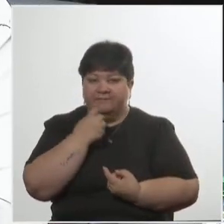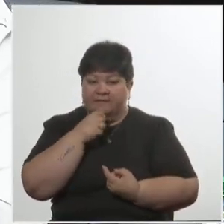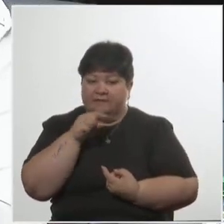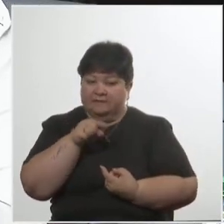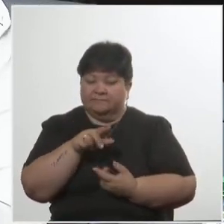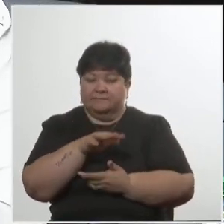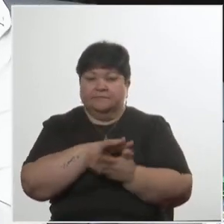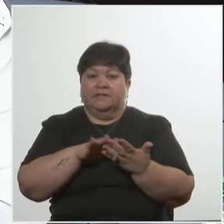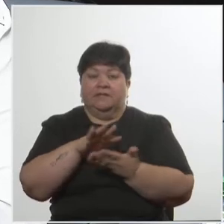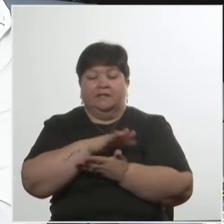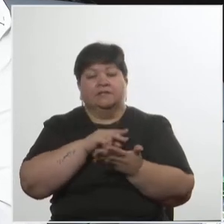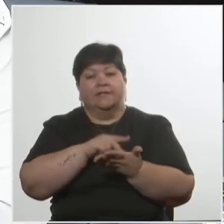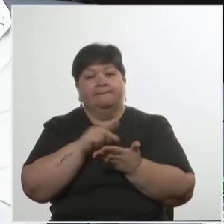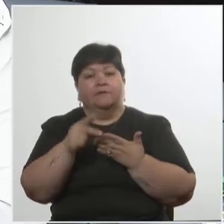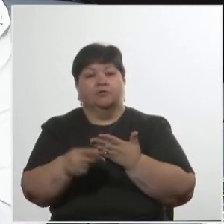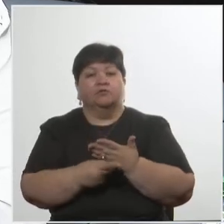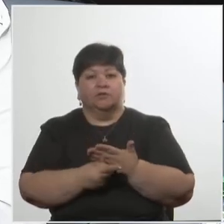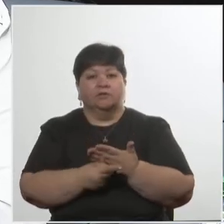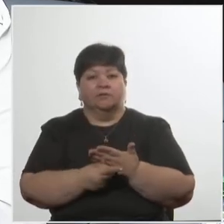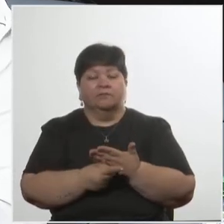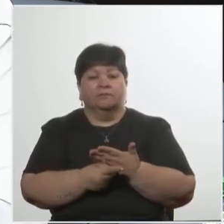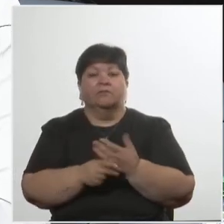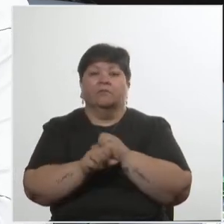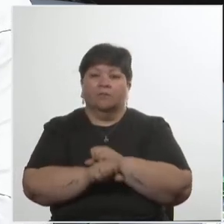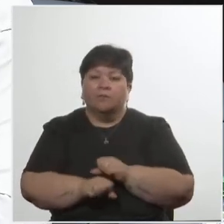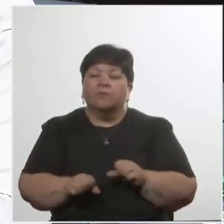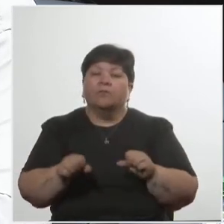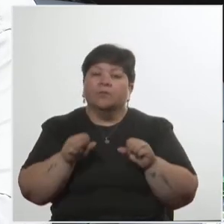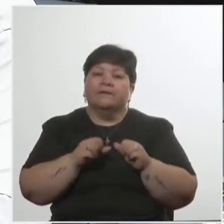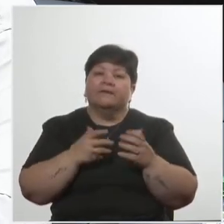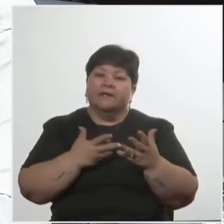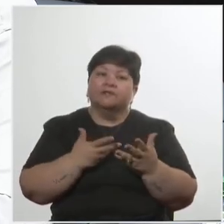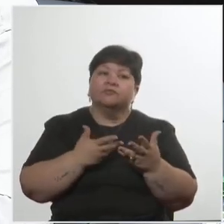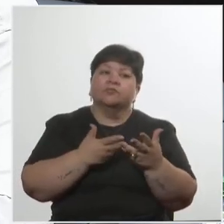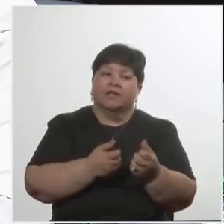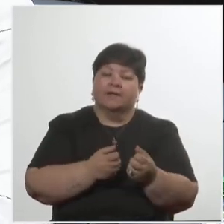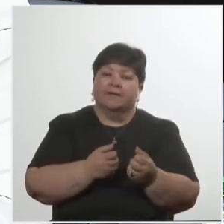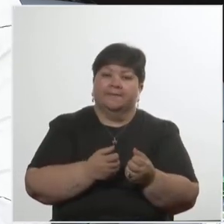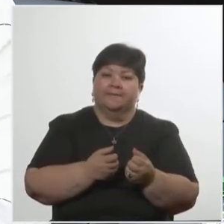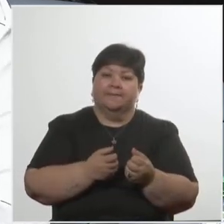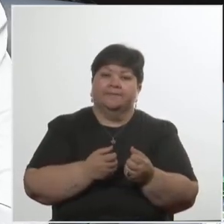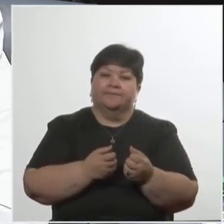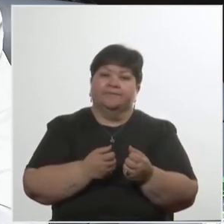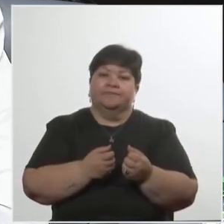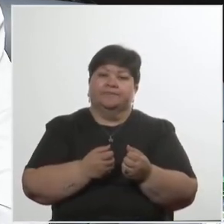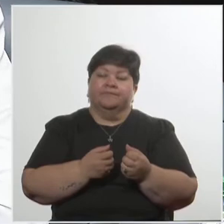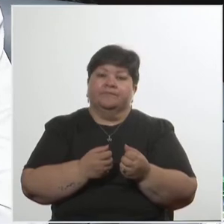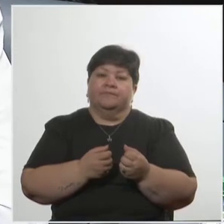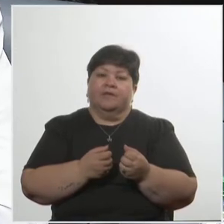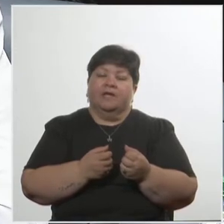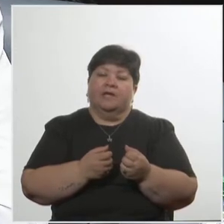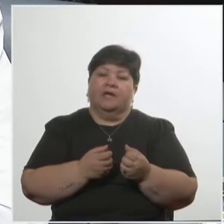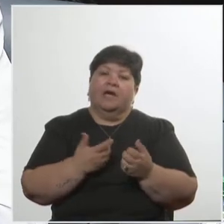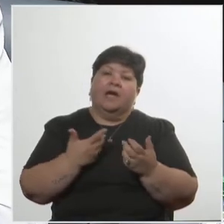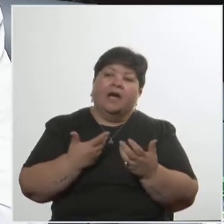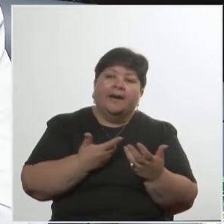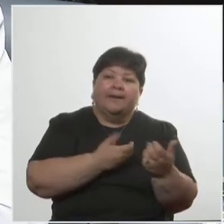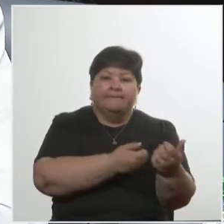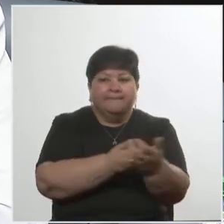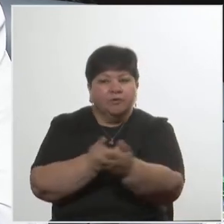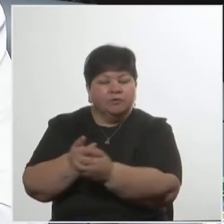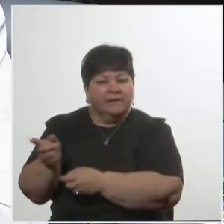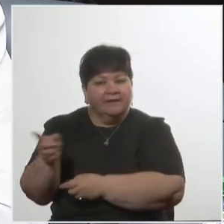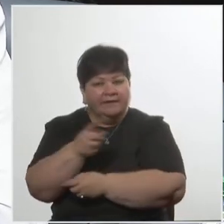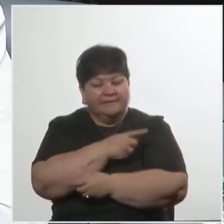proyecto podría ser un puntapié para reparar a todo ese espacio a todas esas Víctimas